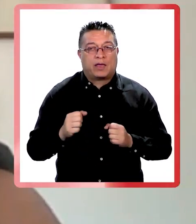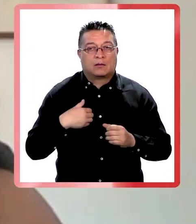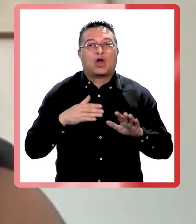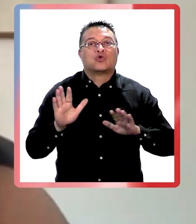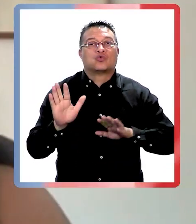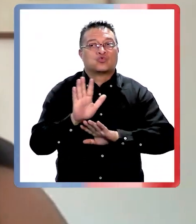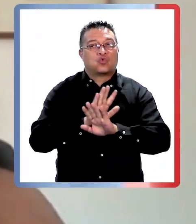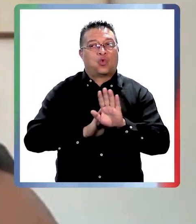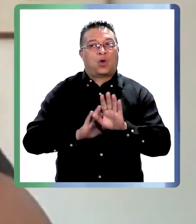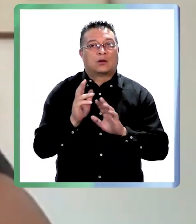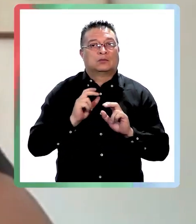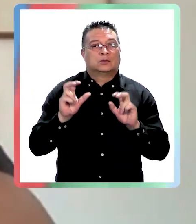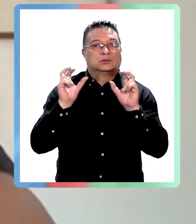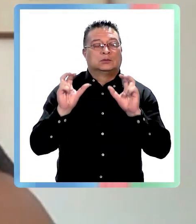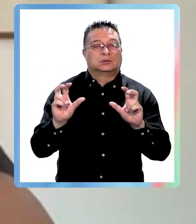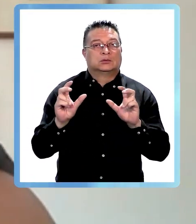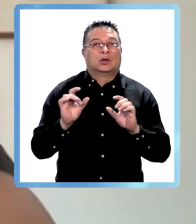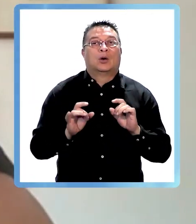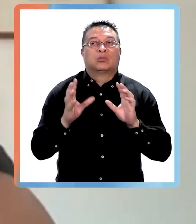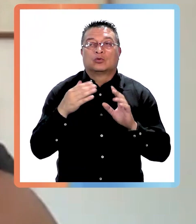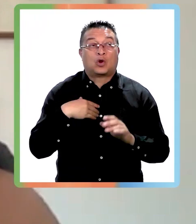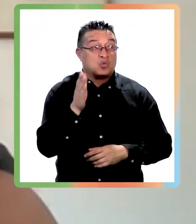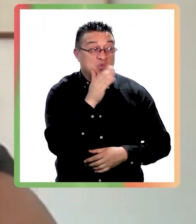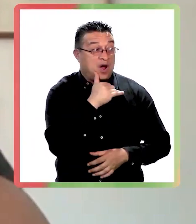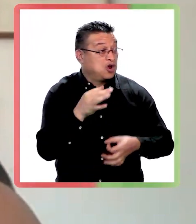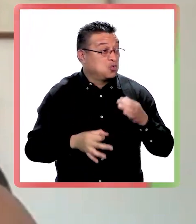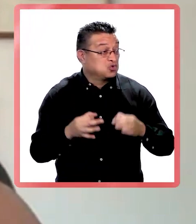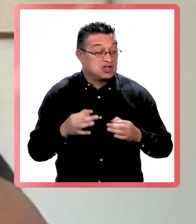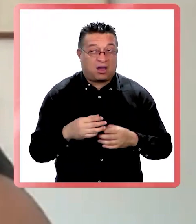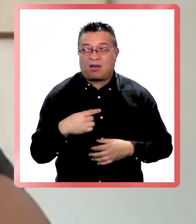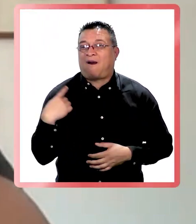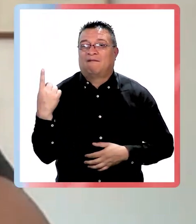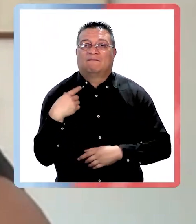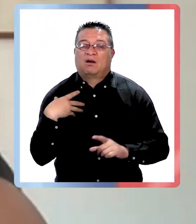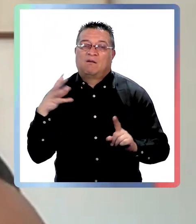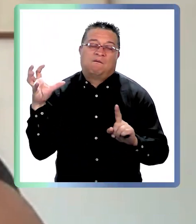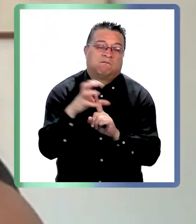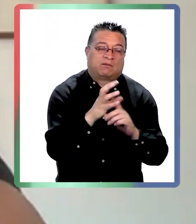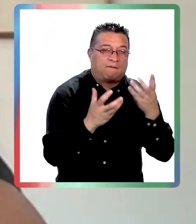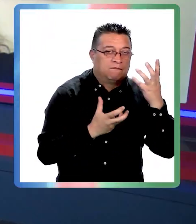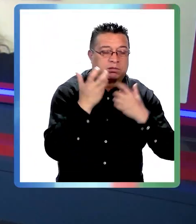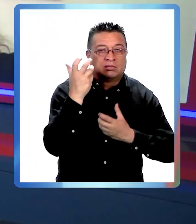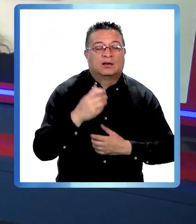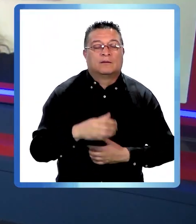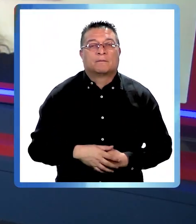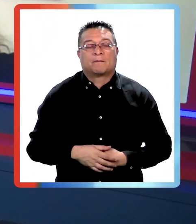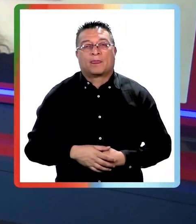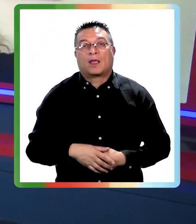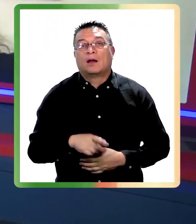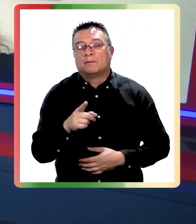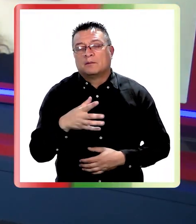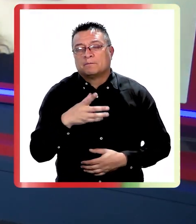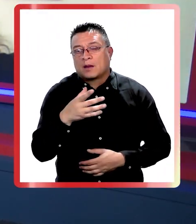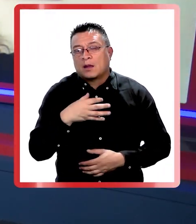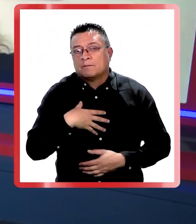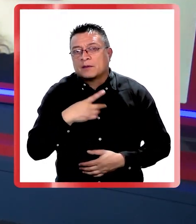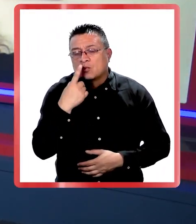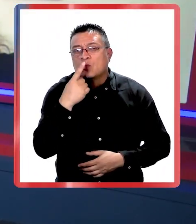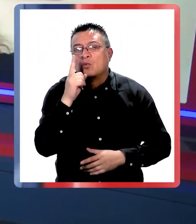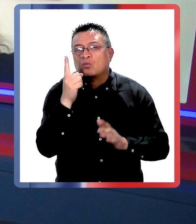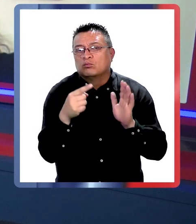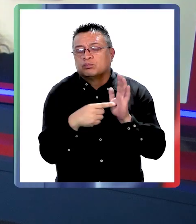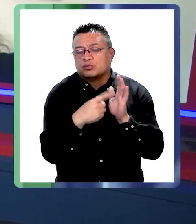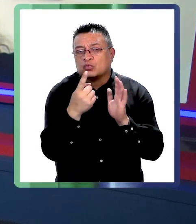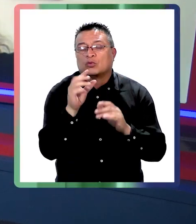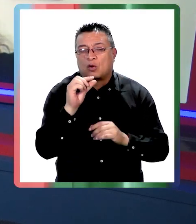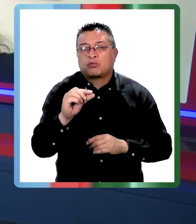de resguardarme y en la ausencia de justicia se produzcan estos linchamientos. Me gustaría que destacáramos un